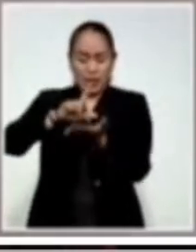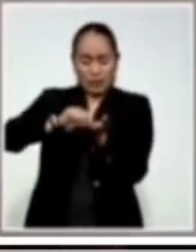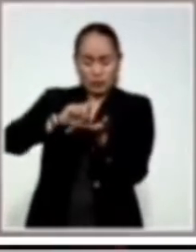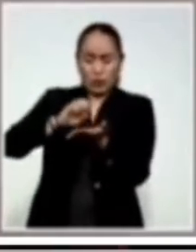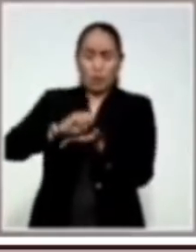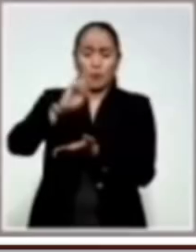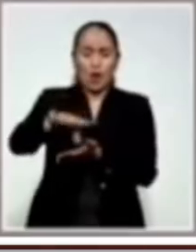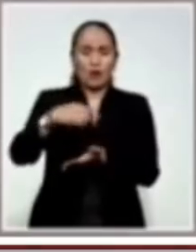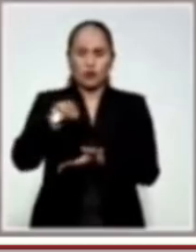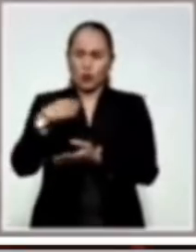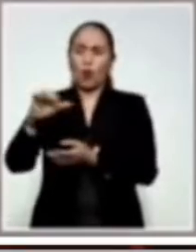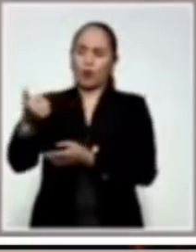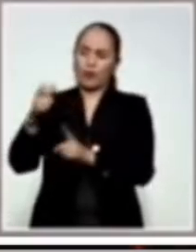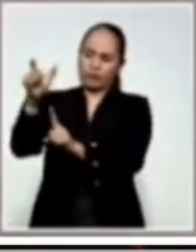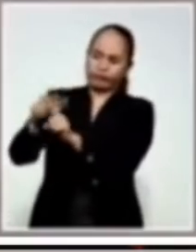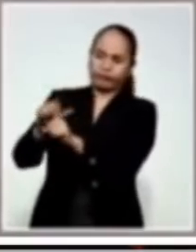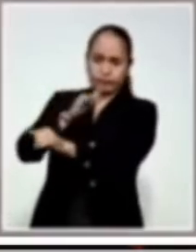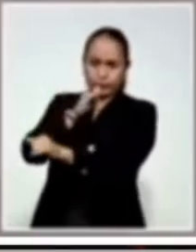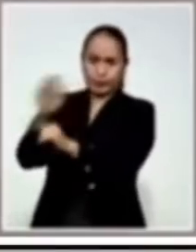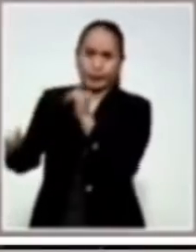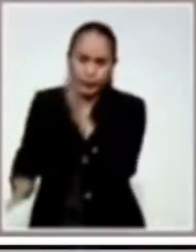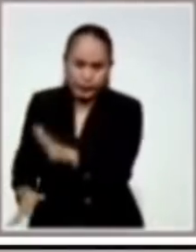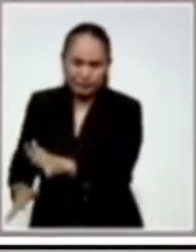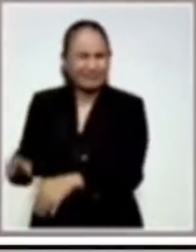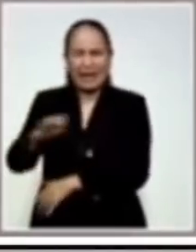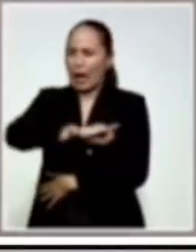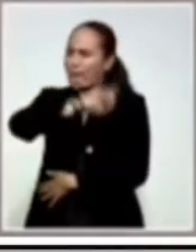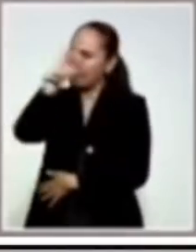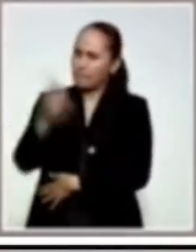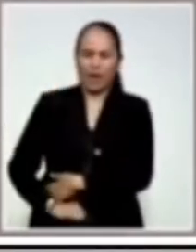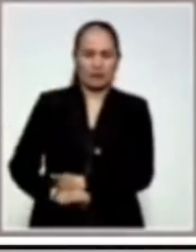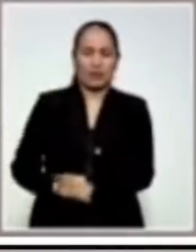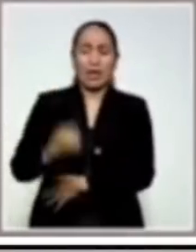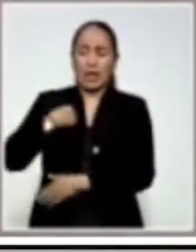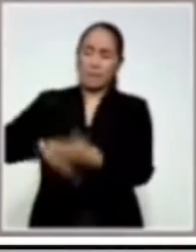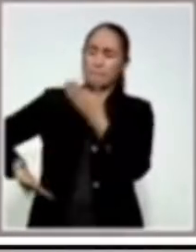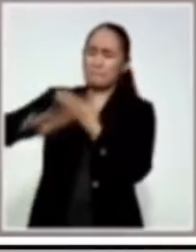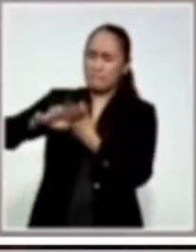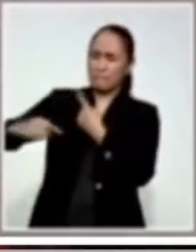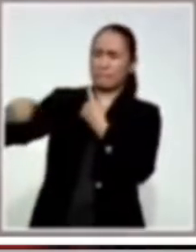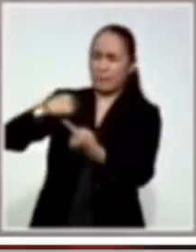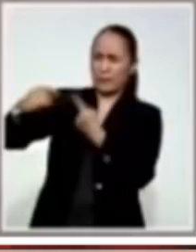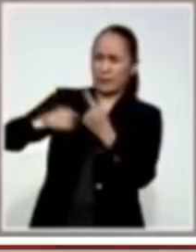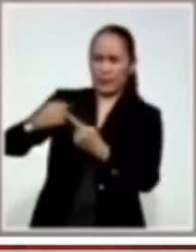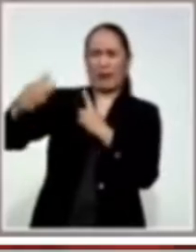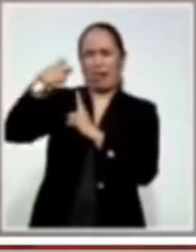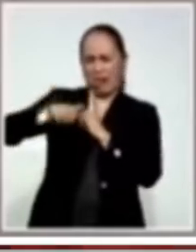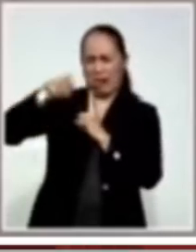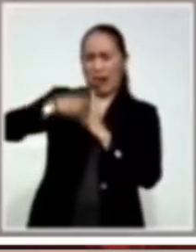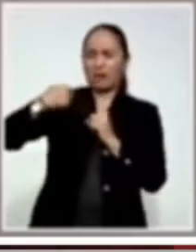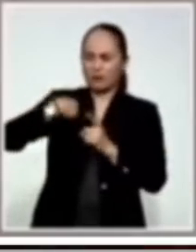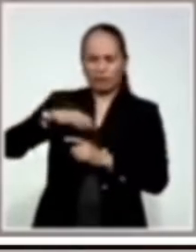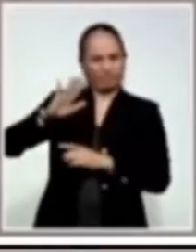alguien. Nunca. Nunca he respondido a los insultos y a las descalificaciones.